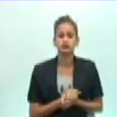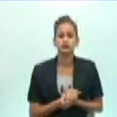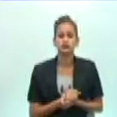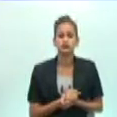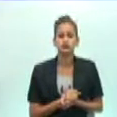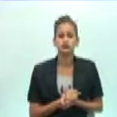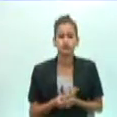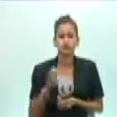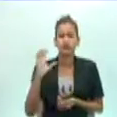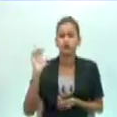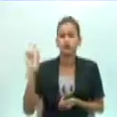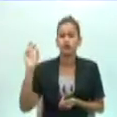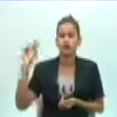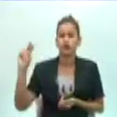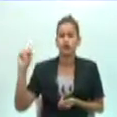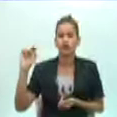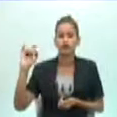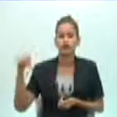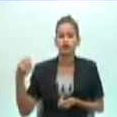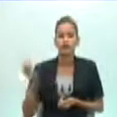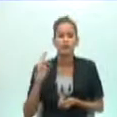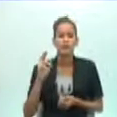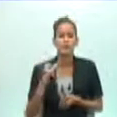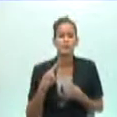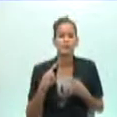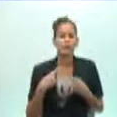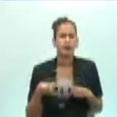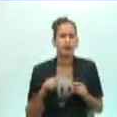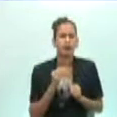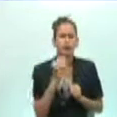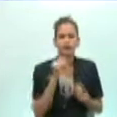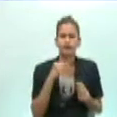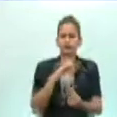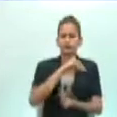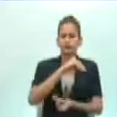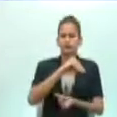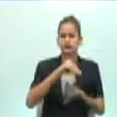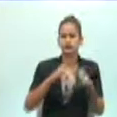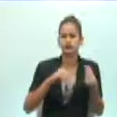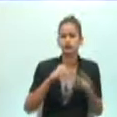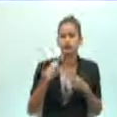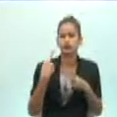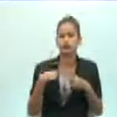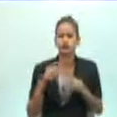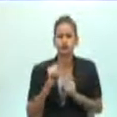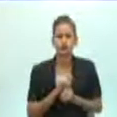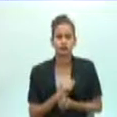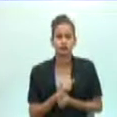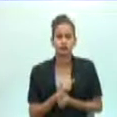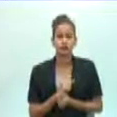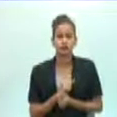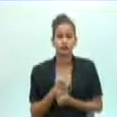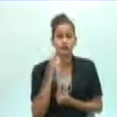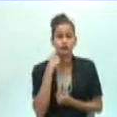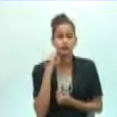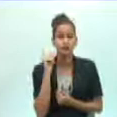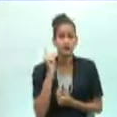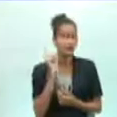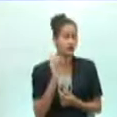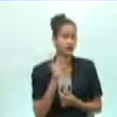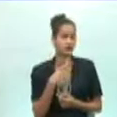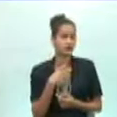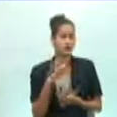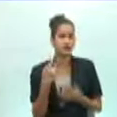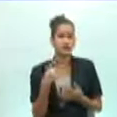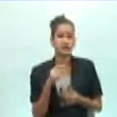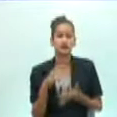La conjunción pero puede sustituirse por otra conjunción, en este caso más. Fíjense que no lleva tilde. Vamos a ver el ejemplo. El